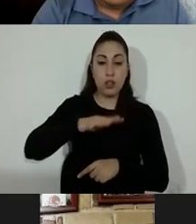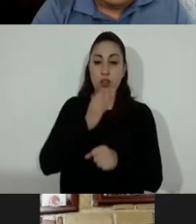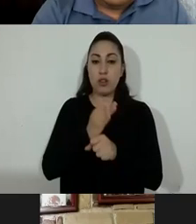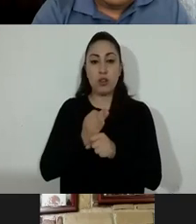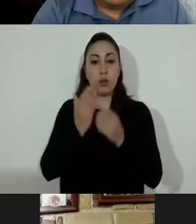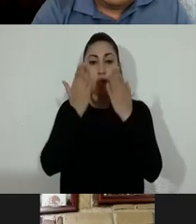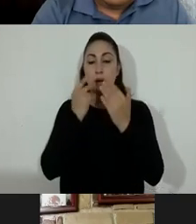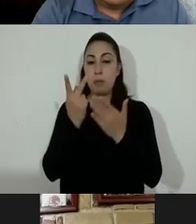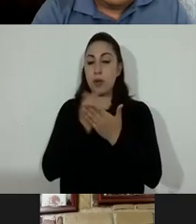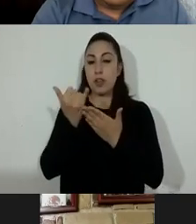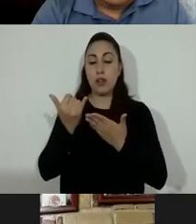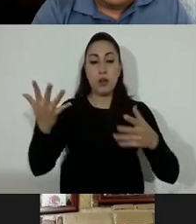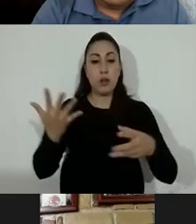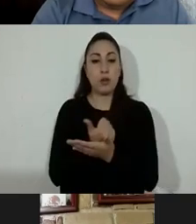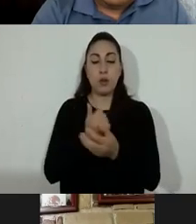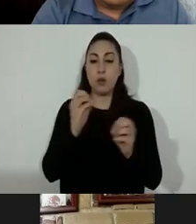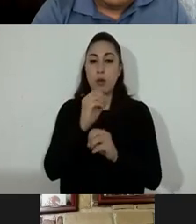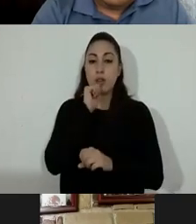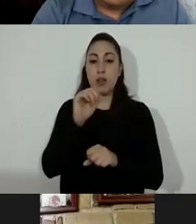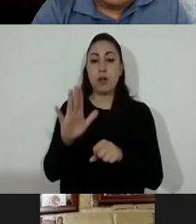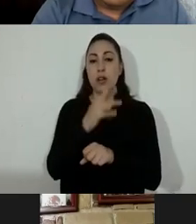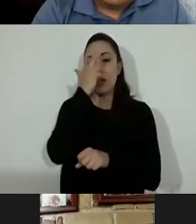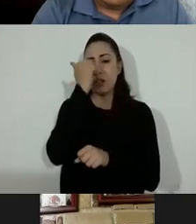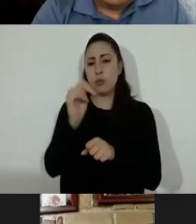proyecto ganador. ¿Debido a qué causas?